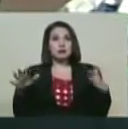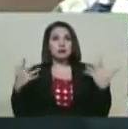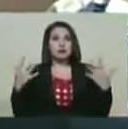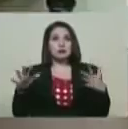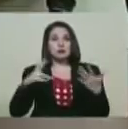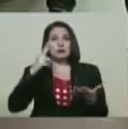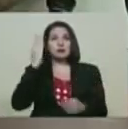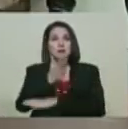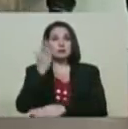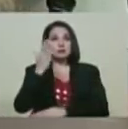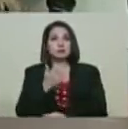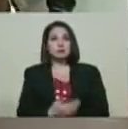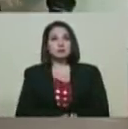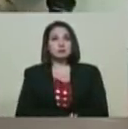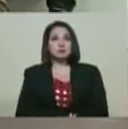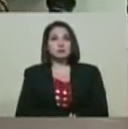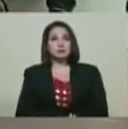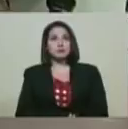¡Cúmplase!